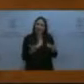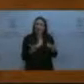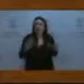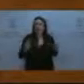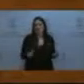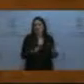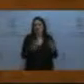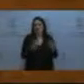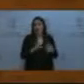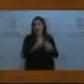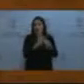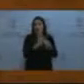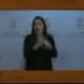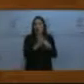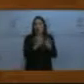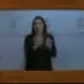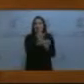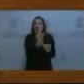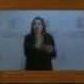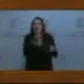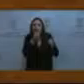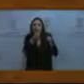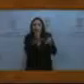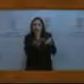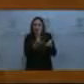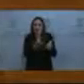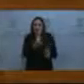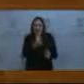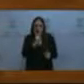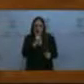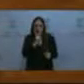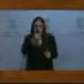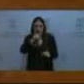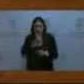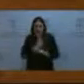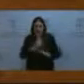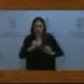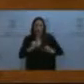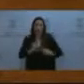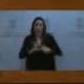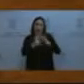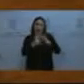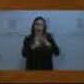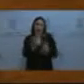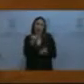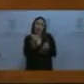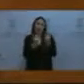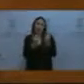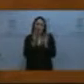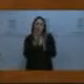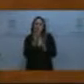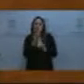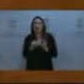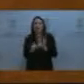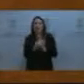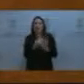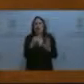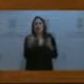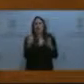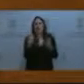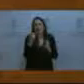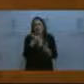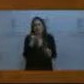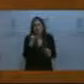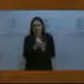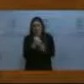lo que se refiere al suministro de información cuantitativa al Parlamento asturiano sobre la economía sumergida y el fraude fiscal y laboral. Estamos